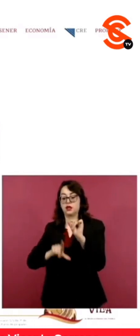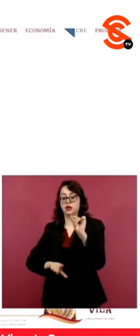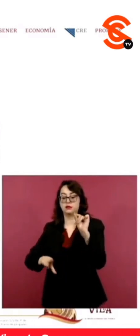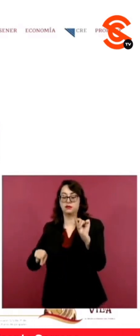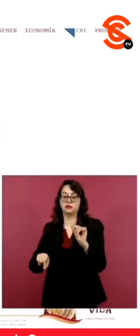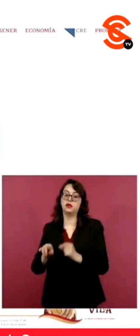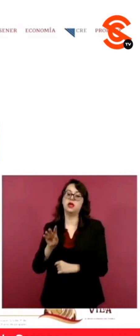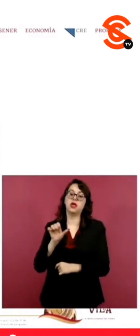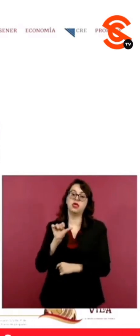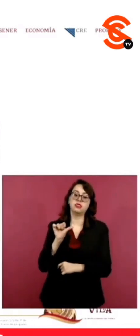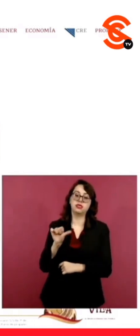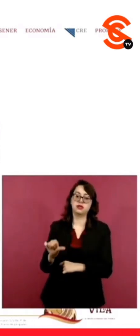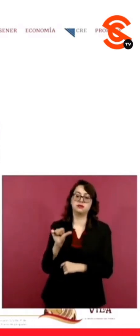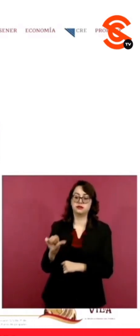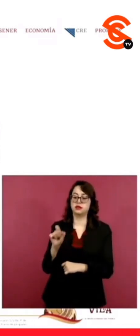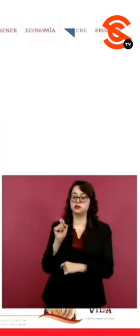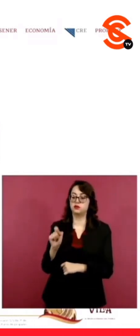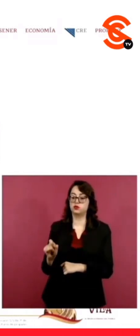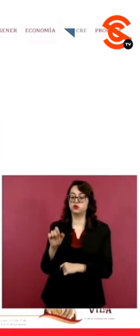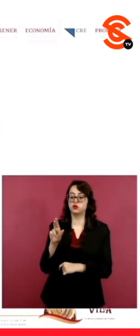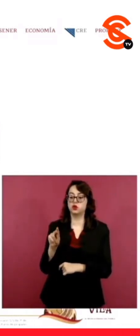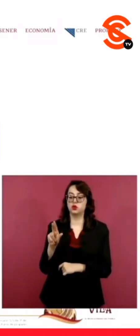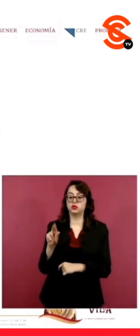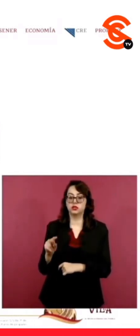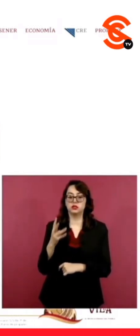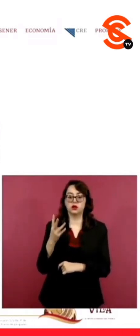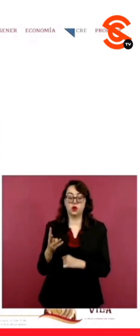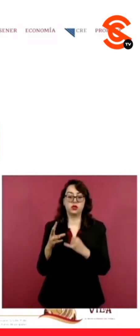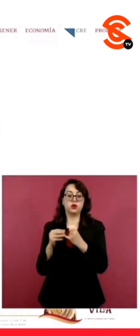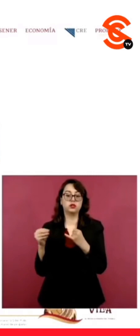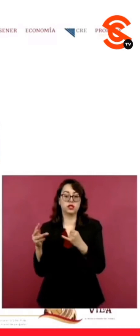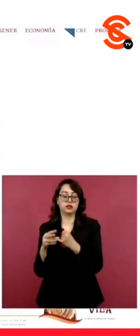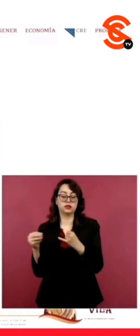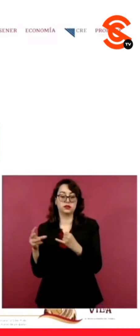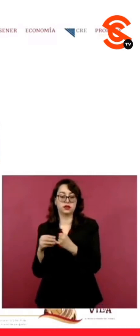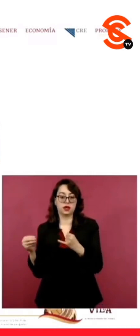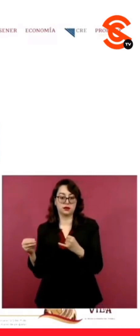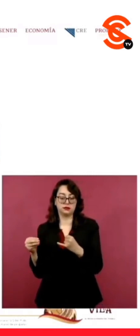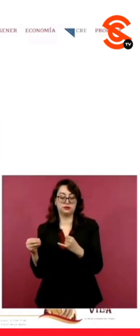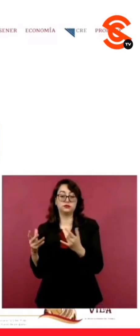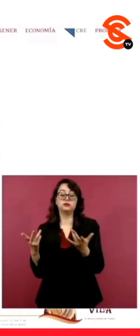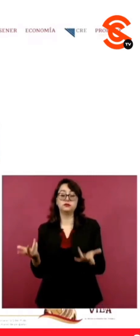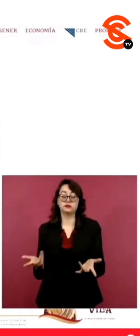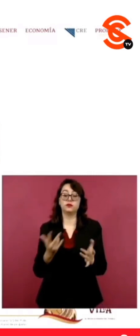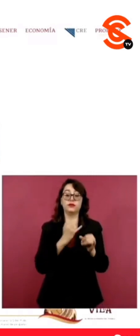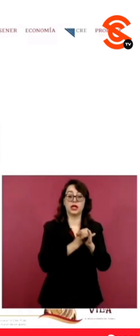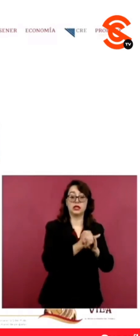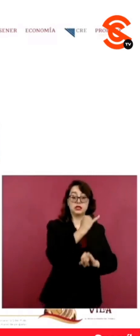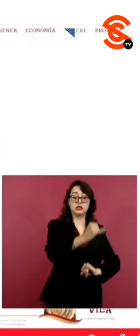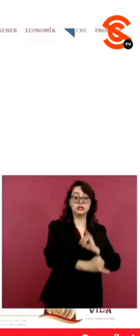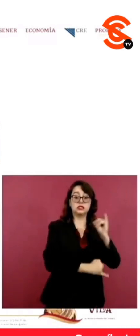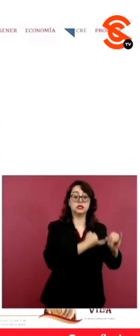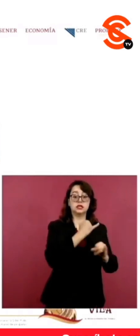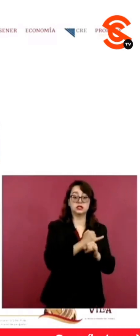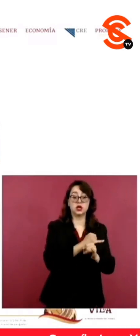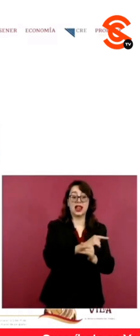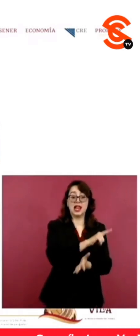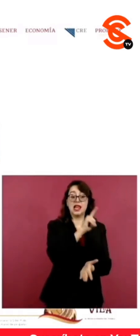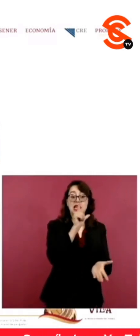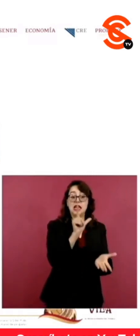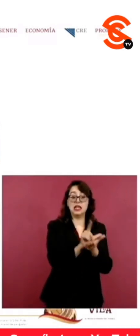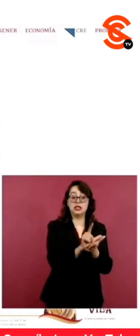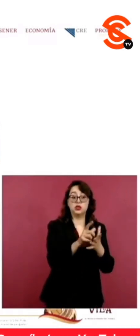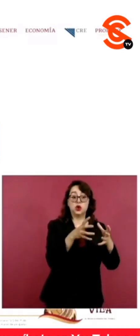pesos con 84 centavos el kilo. Y el 13 de septiembre también el precio